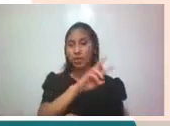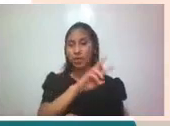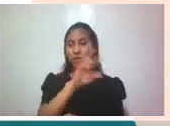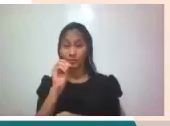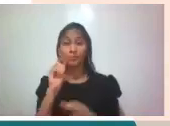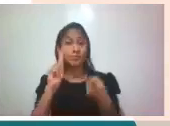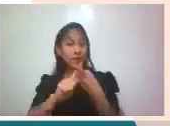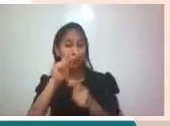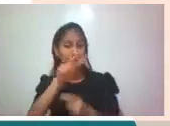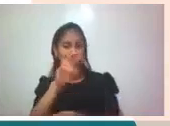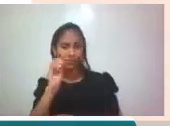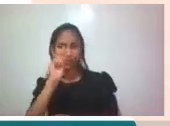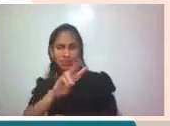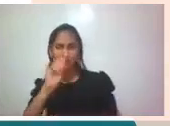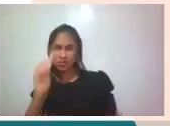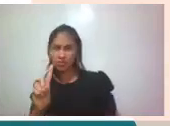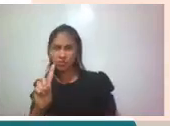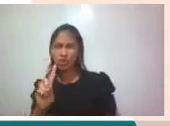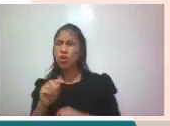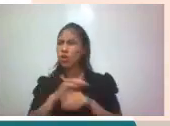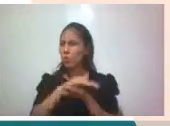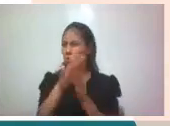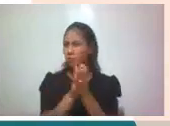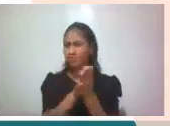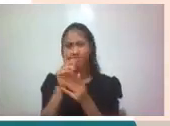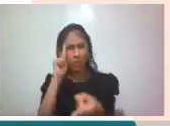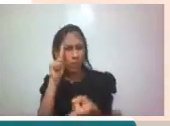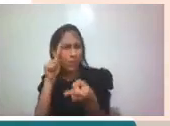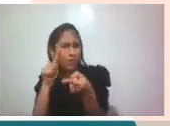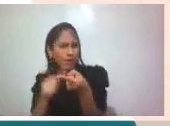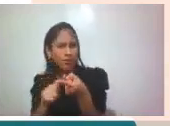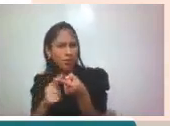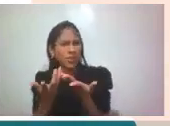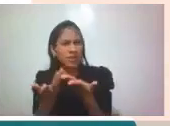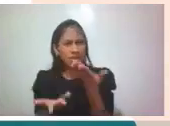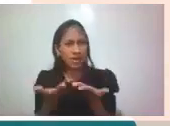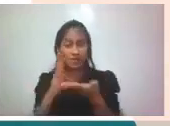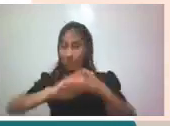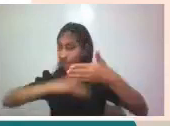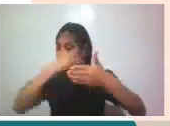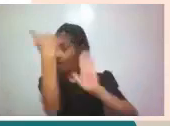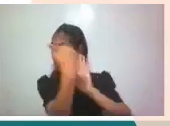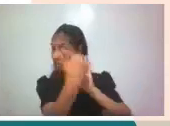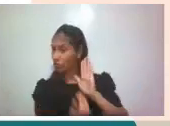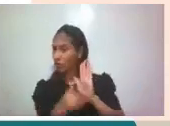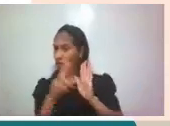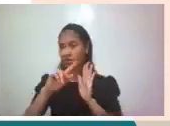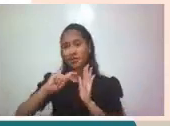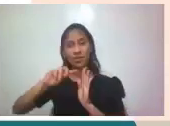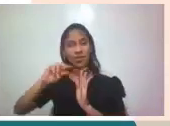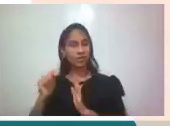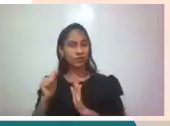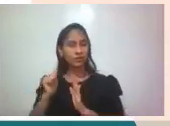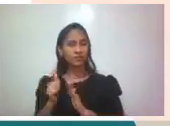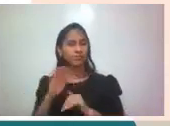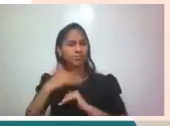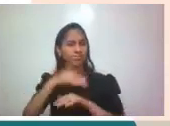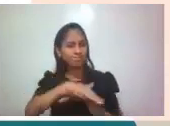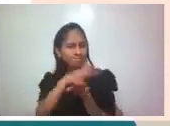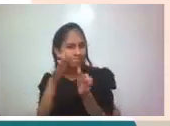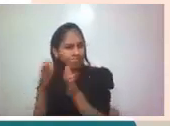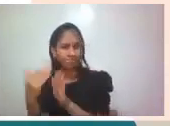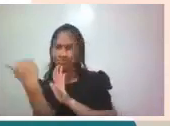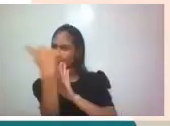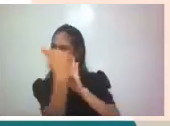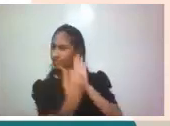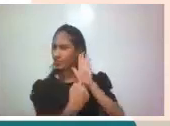gestión, se nos plantea el reto de evolucionar de las hojas de ruta. Entonces, planteamos una agenda